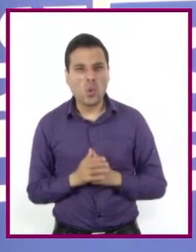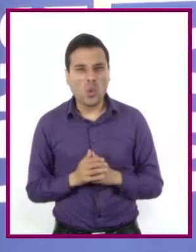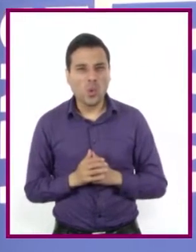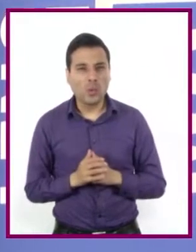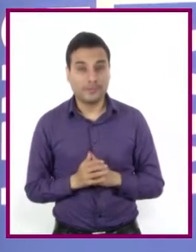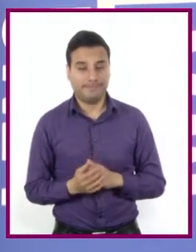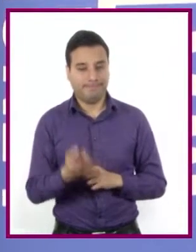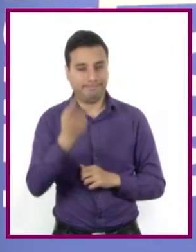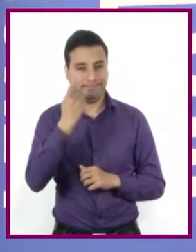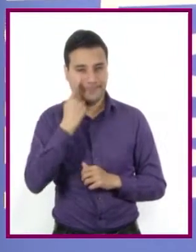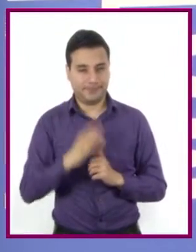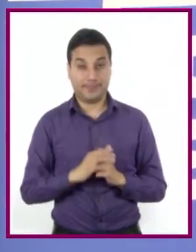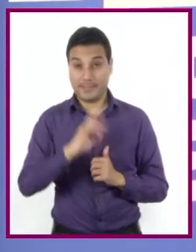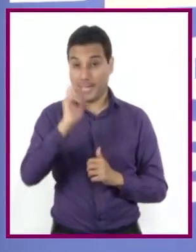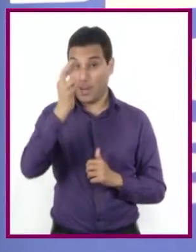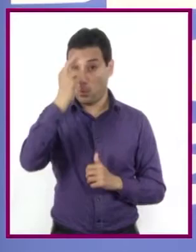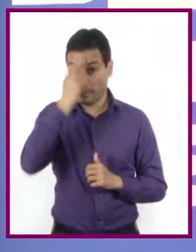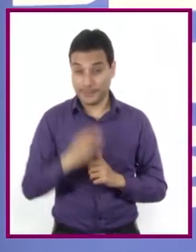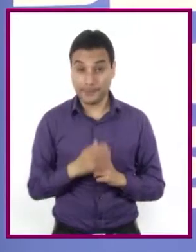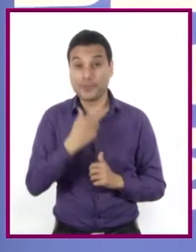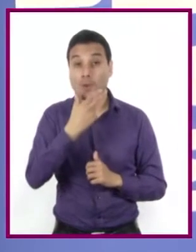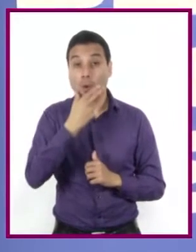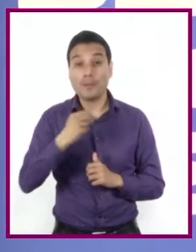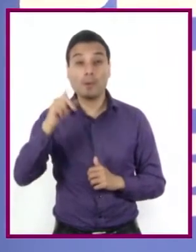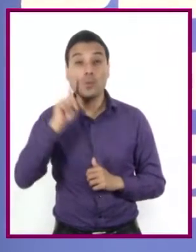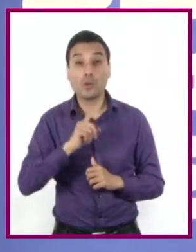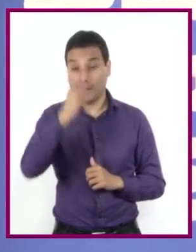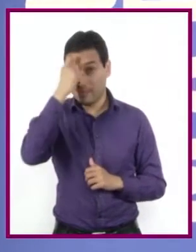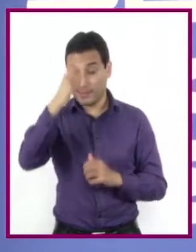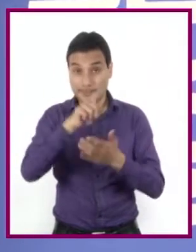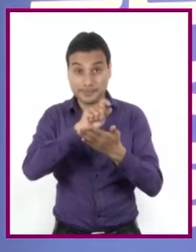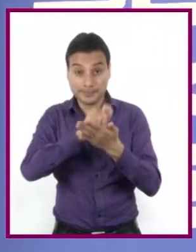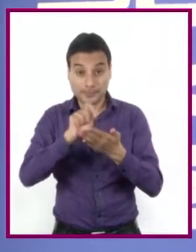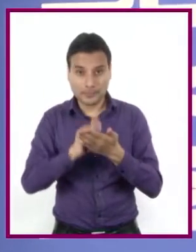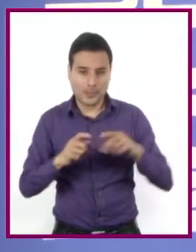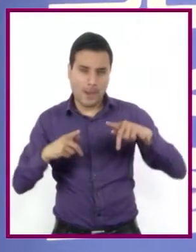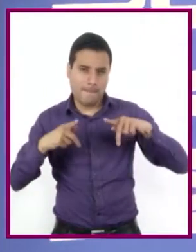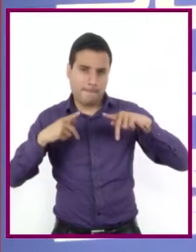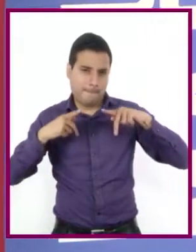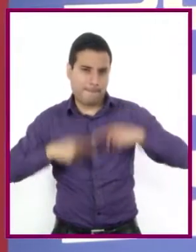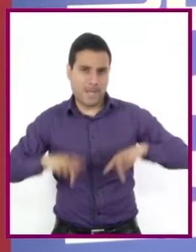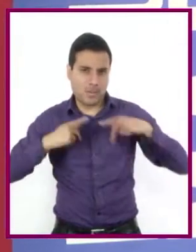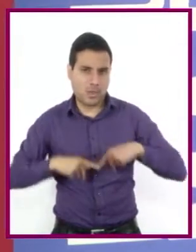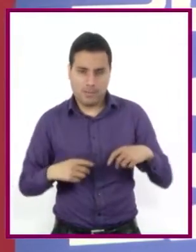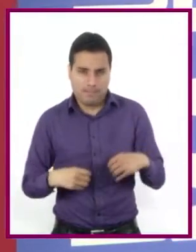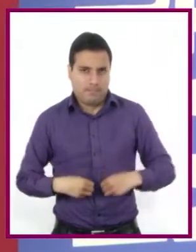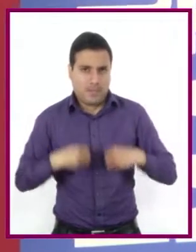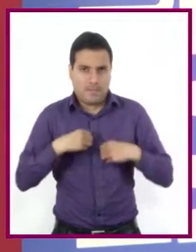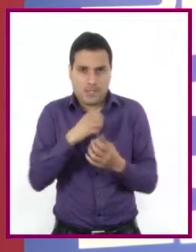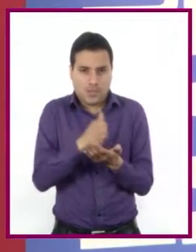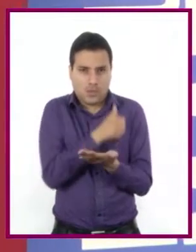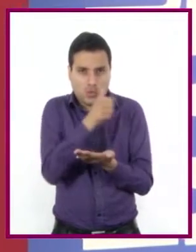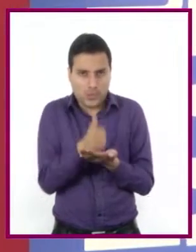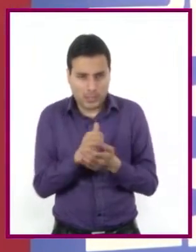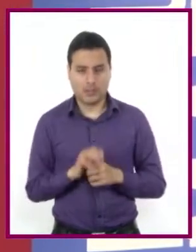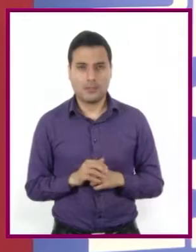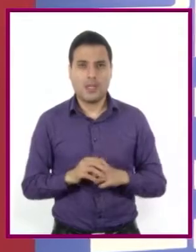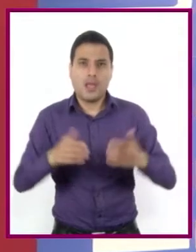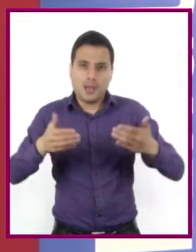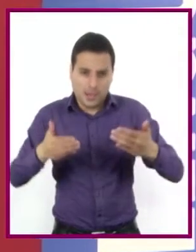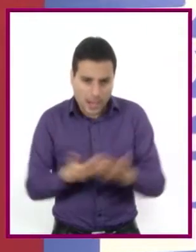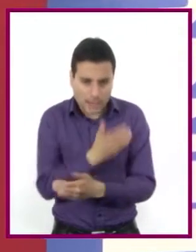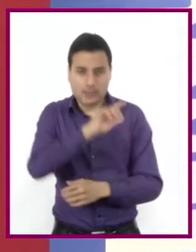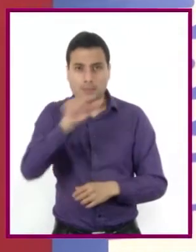Muchísima. Recordemos que las autoras y autores son personas, ciudadanos que viven, crecen y